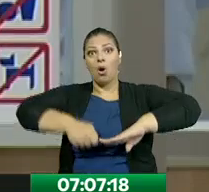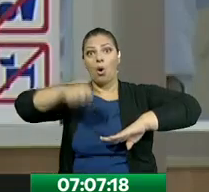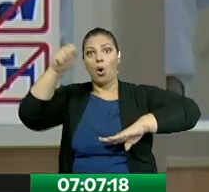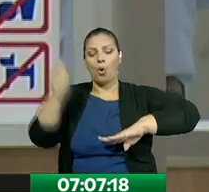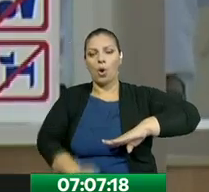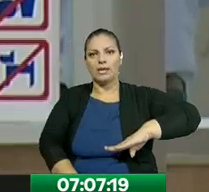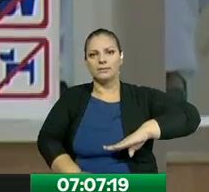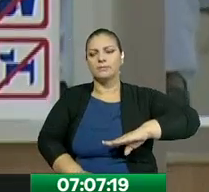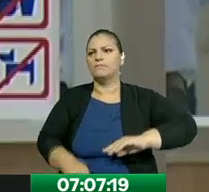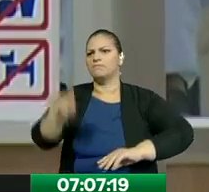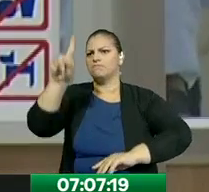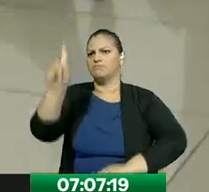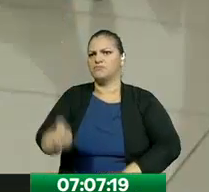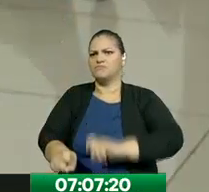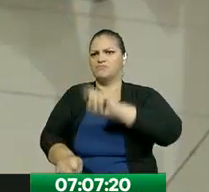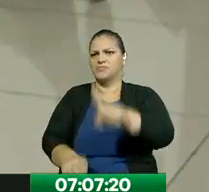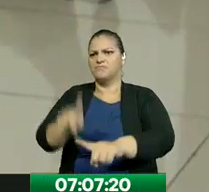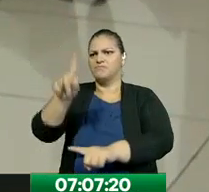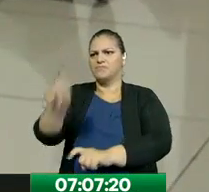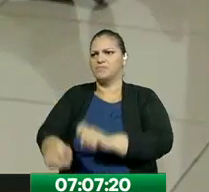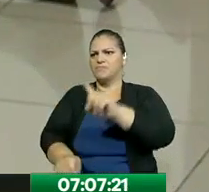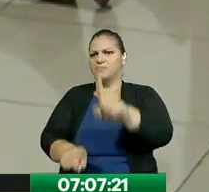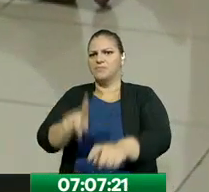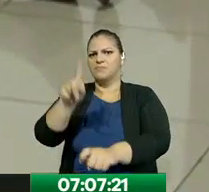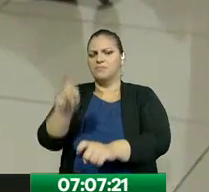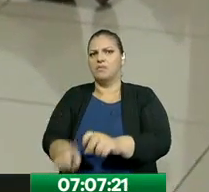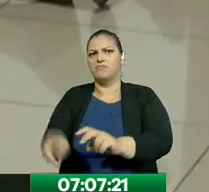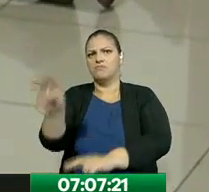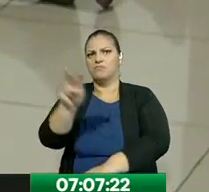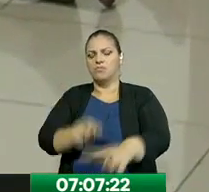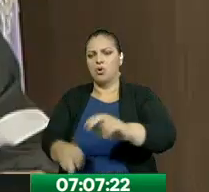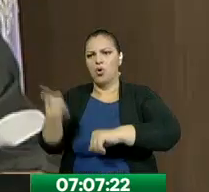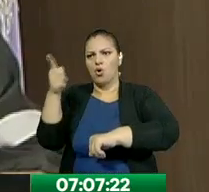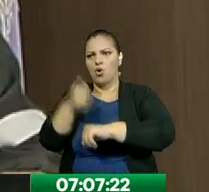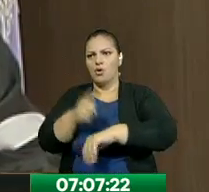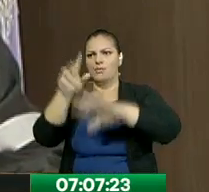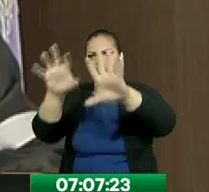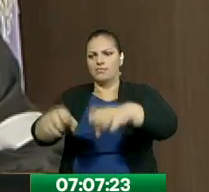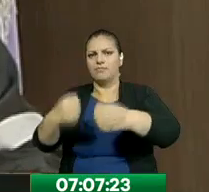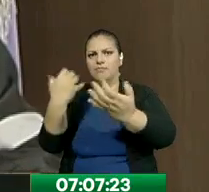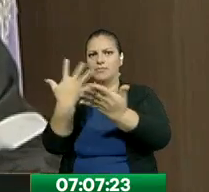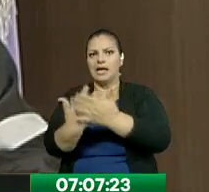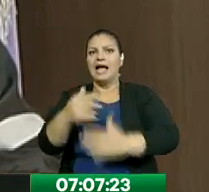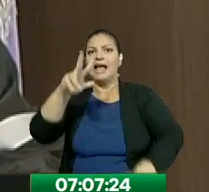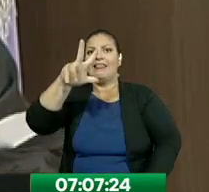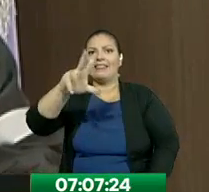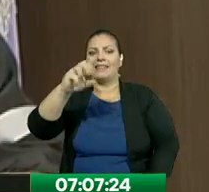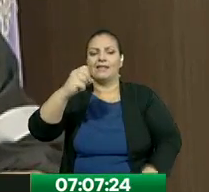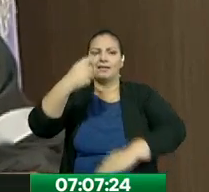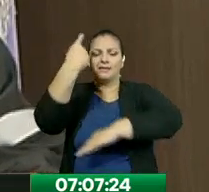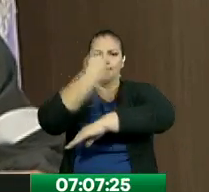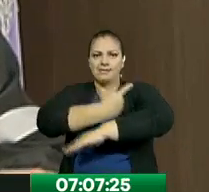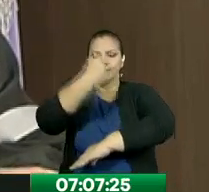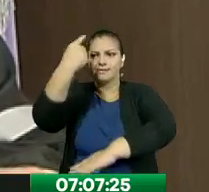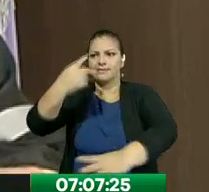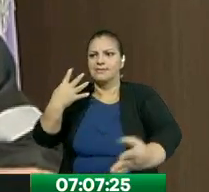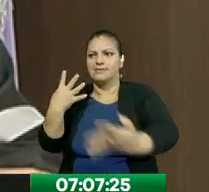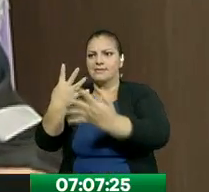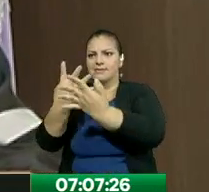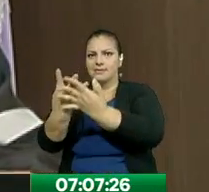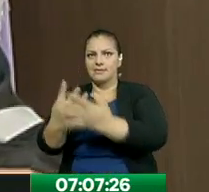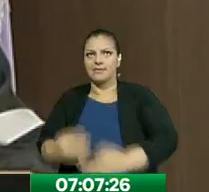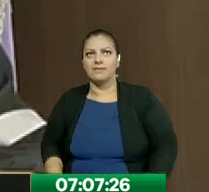cargos, donde se les dictó prisión preventiva por 30 días. Habrían participado de manera directa en el asesinato